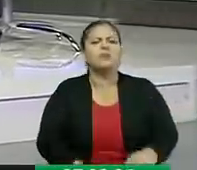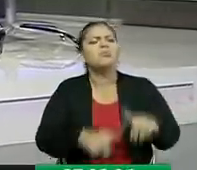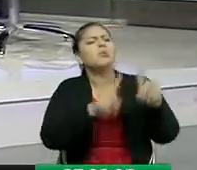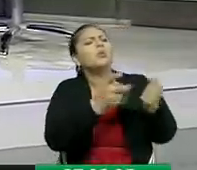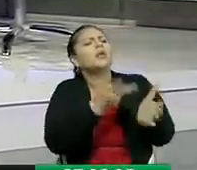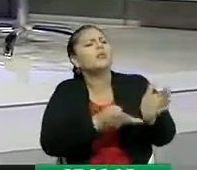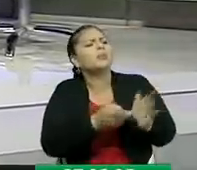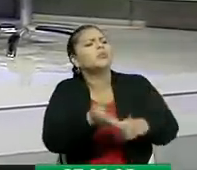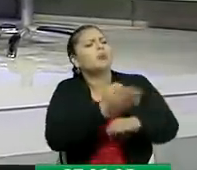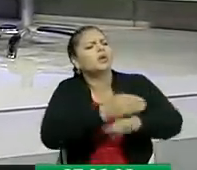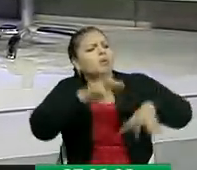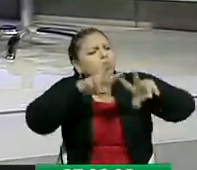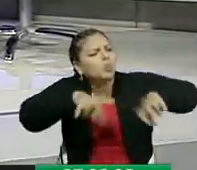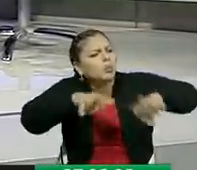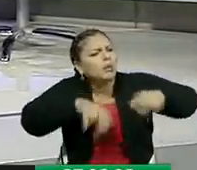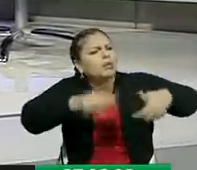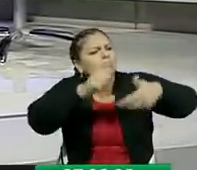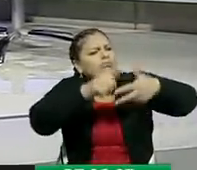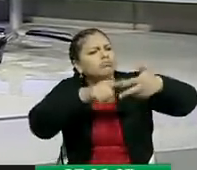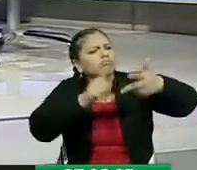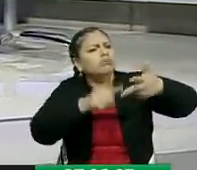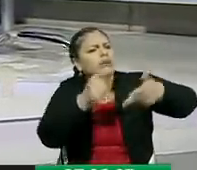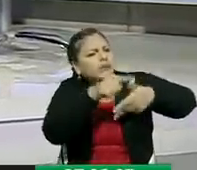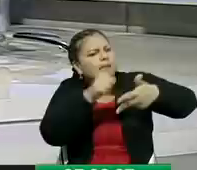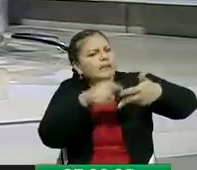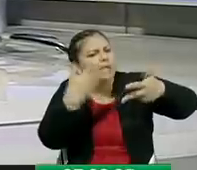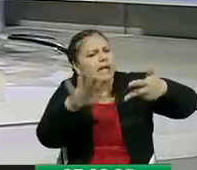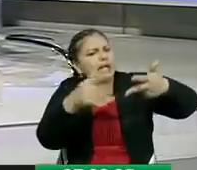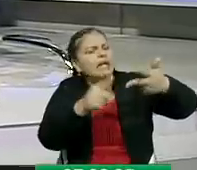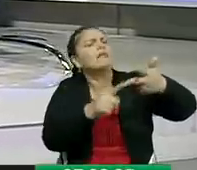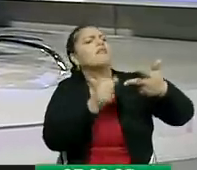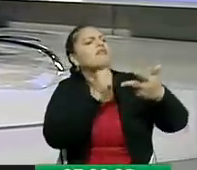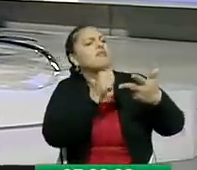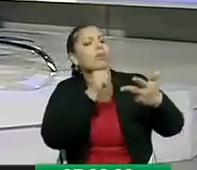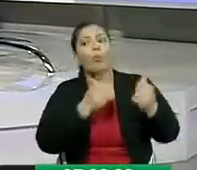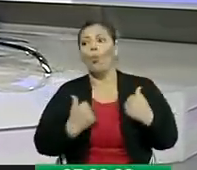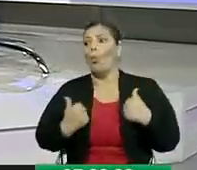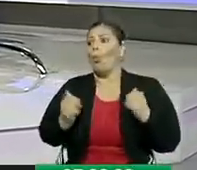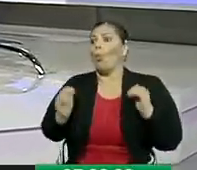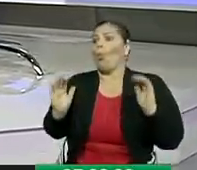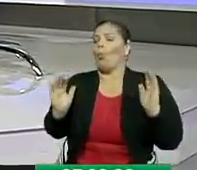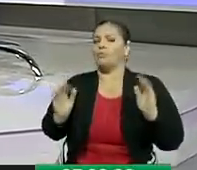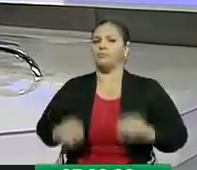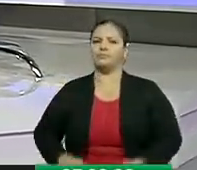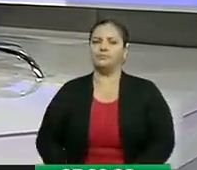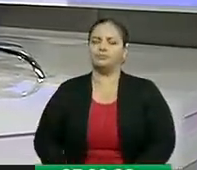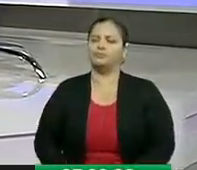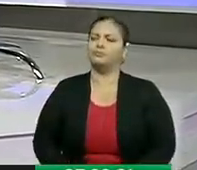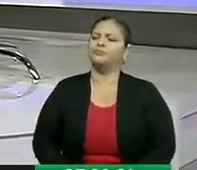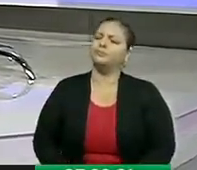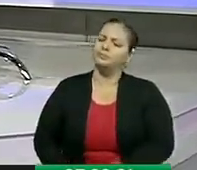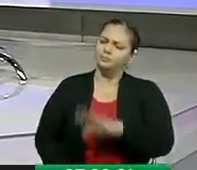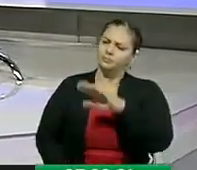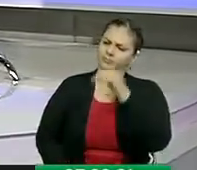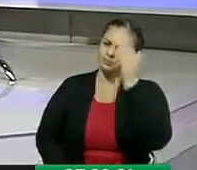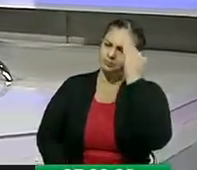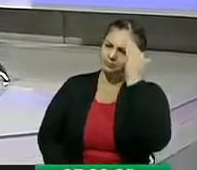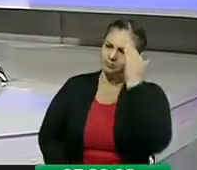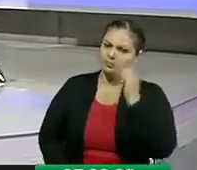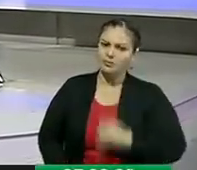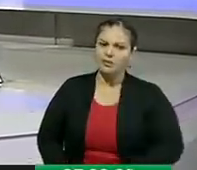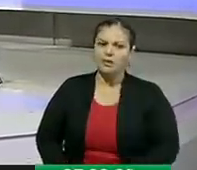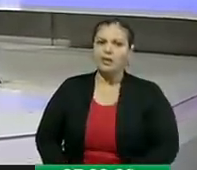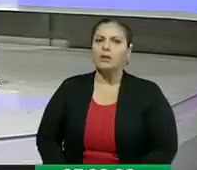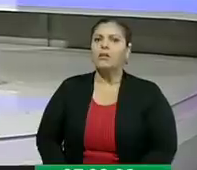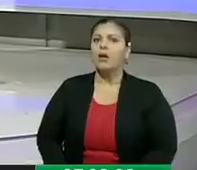también en el judicial a efectos de poder obtener por parte del exmandatario Rafael Correa más luces que den claridad a este